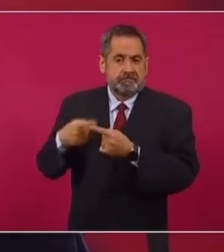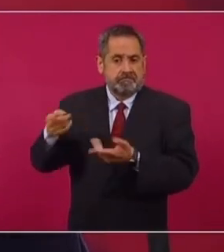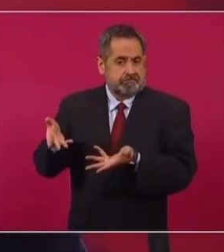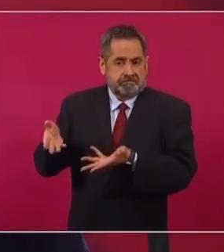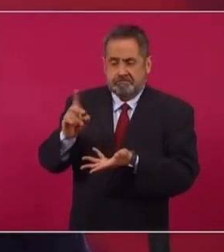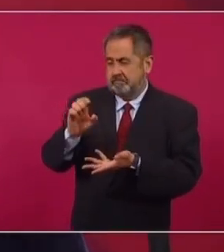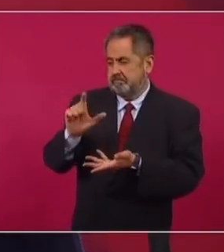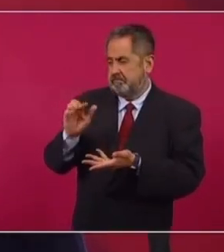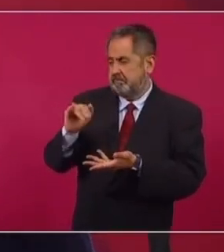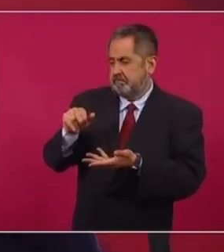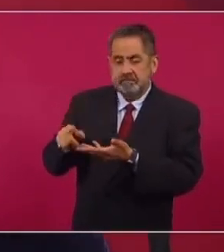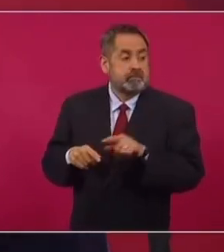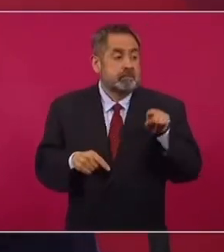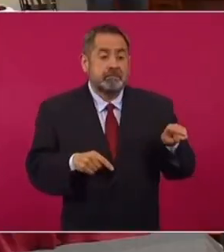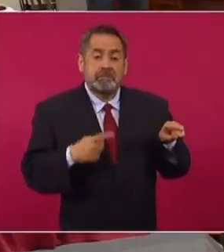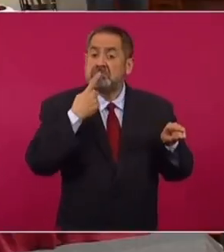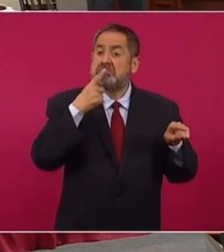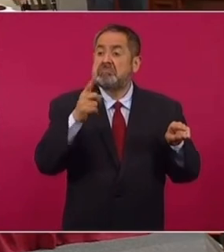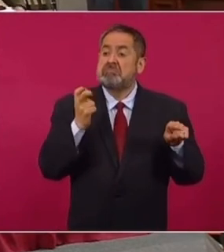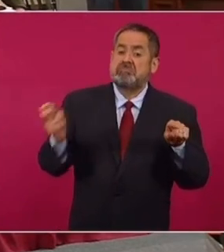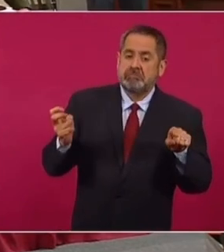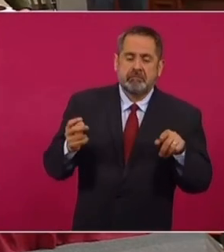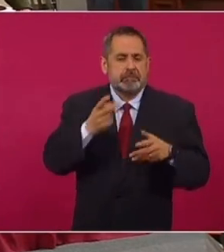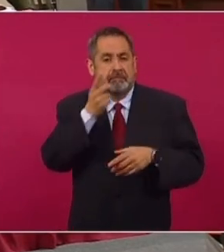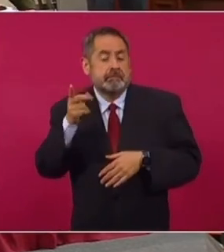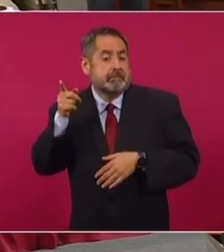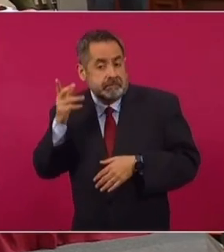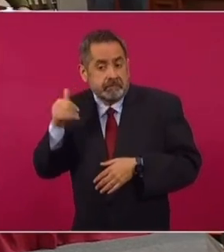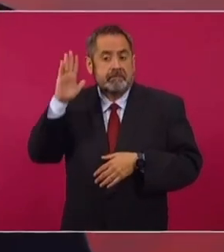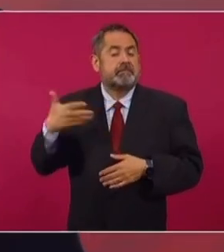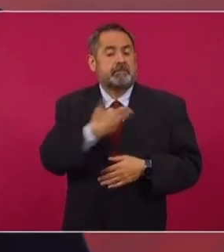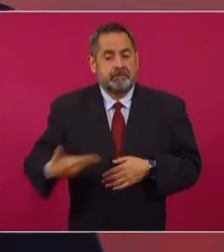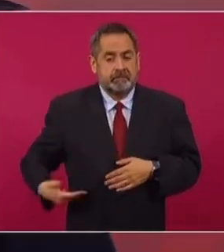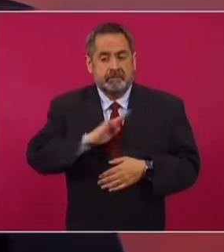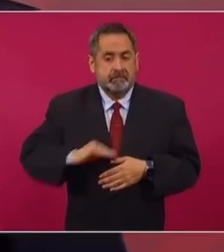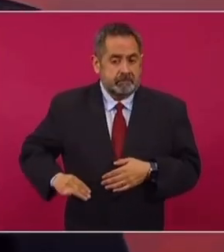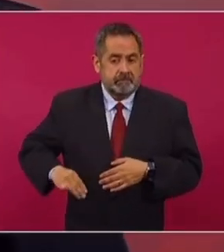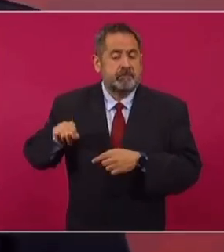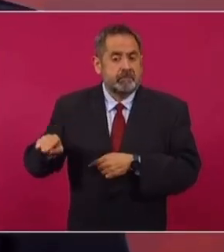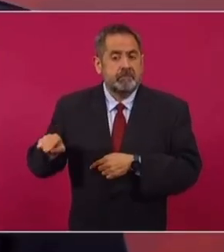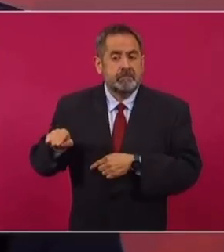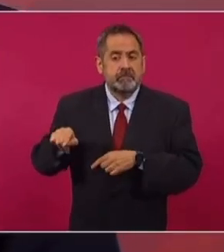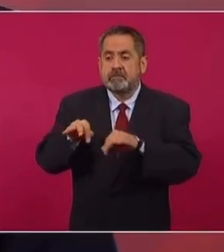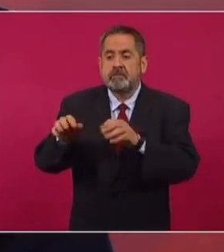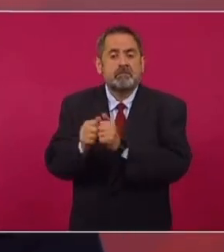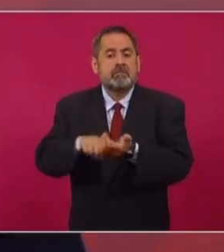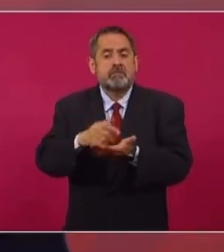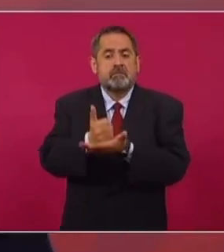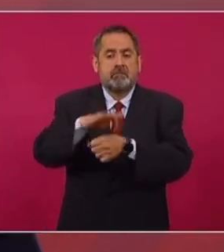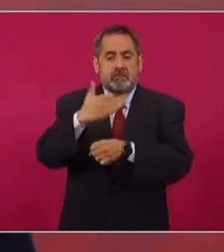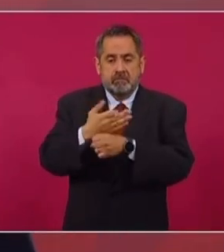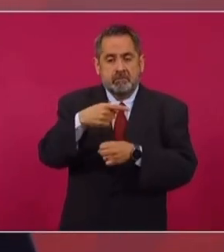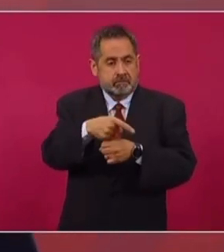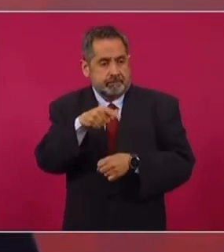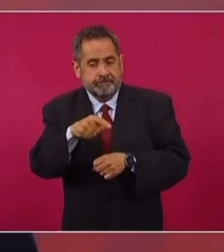la maestra. Entonces, la acusación que le hacen es de que cuando fue presidenta municipal, trabajadores del ayuntamiento